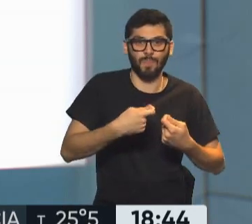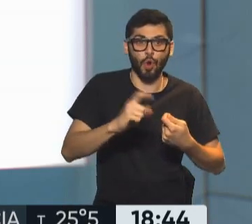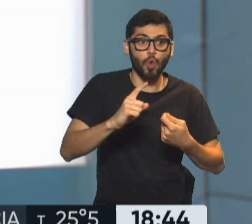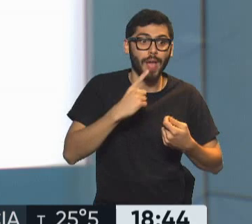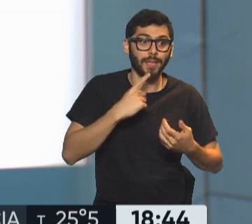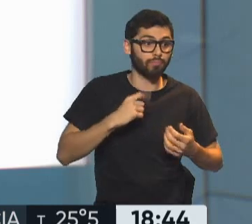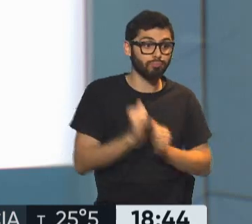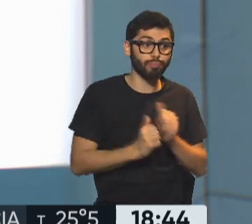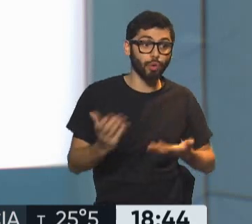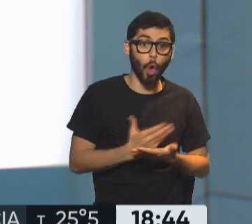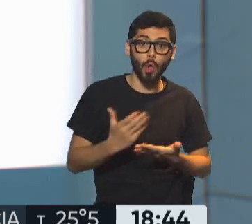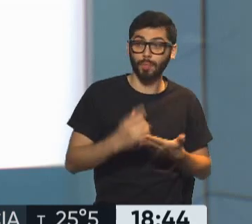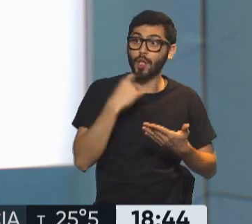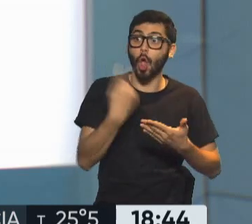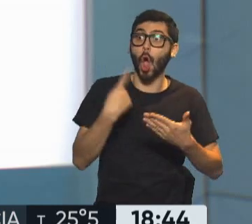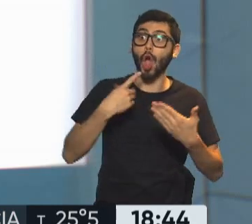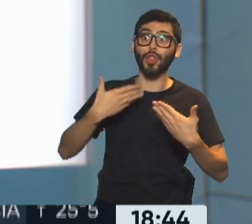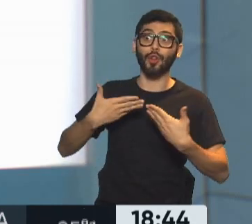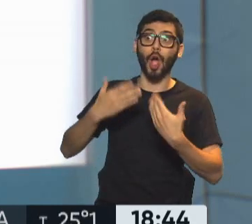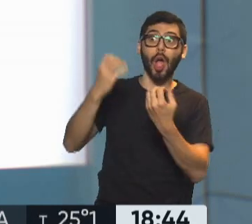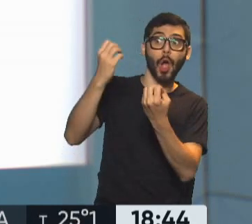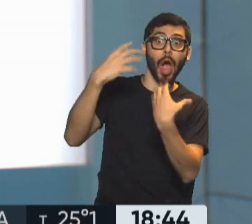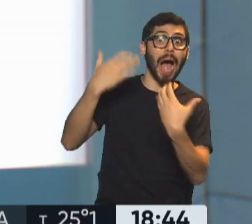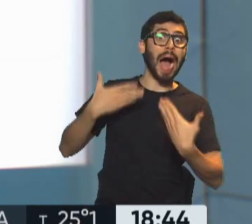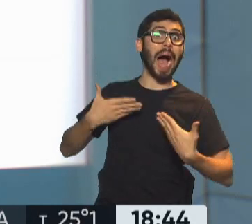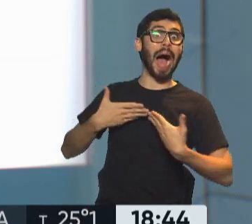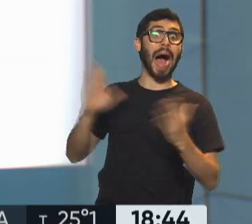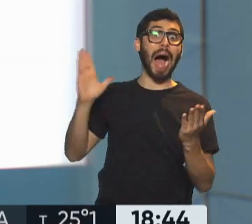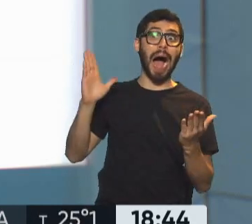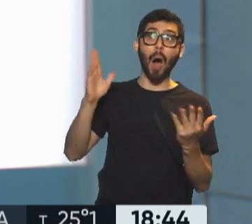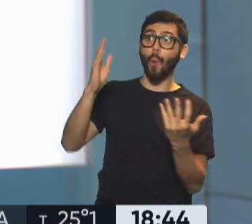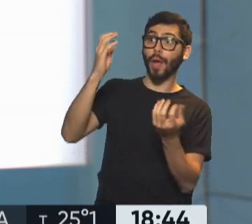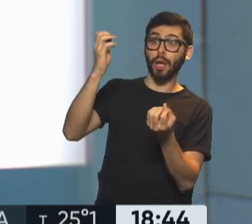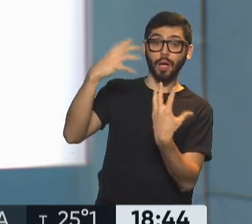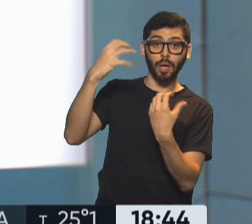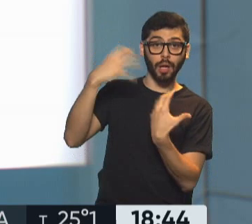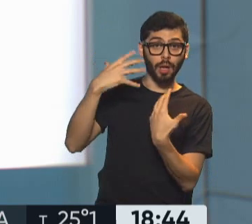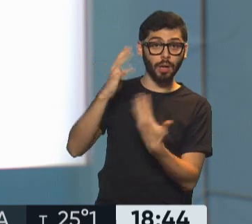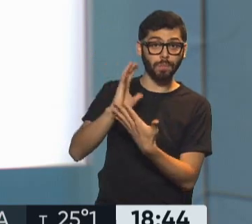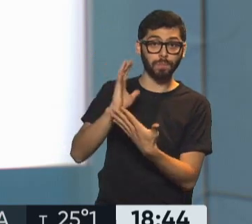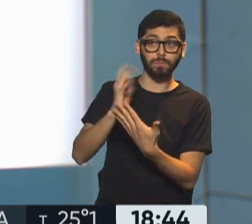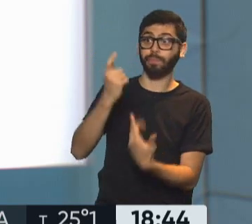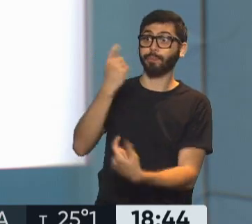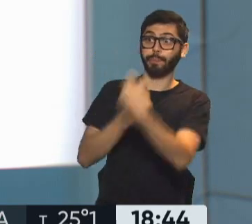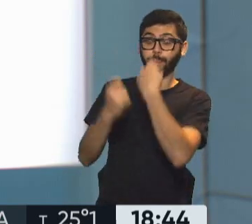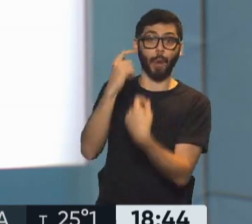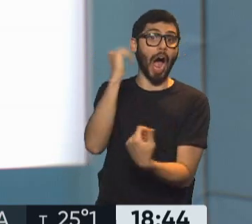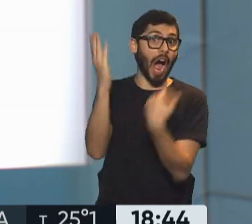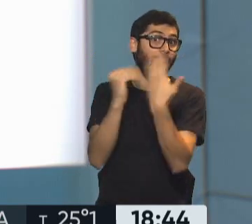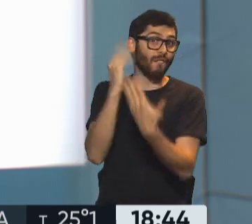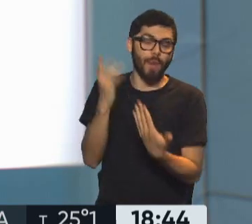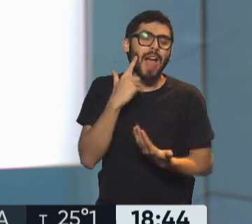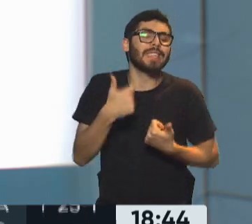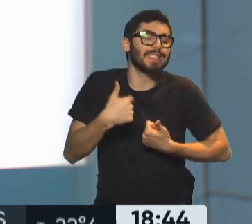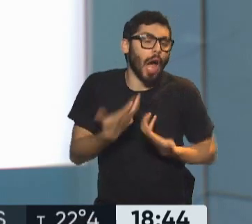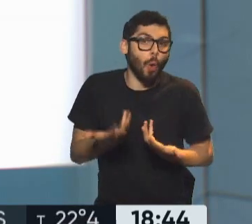nacional. Es decir, bueno, si abrimos mucho más las importaciones, generamos, digamos, mayor mercado externo, que está bueno en algún lado,